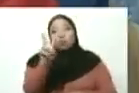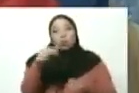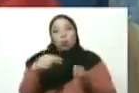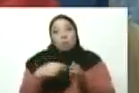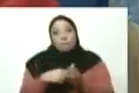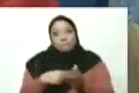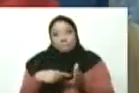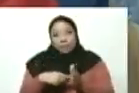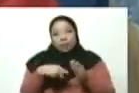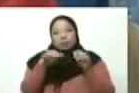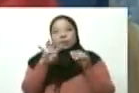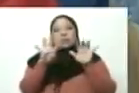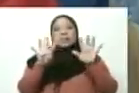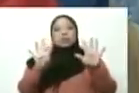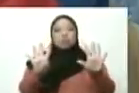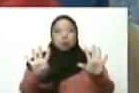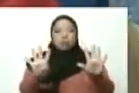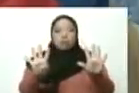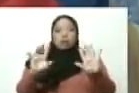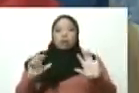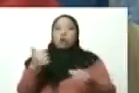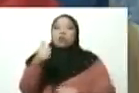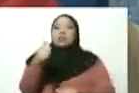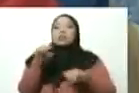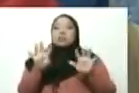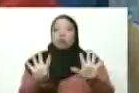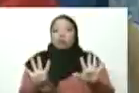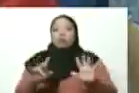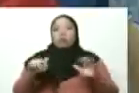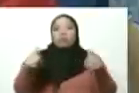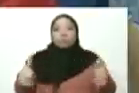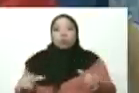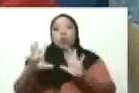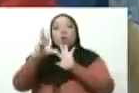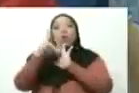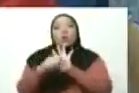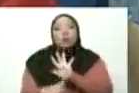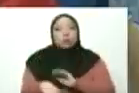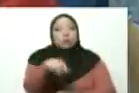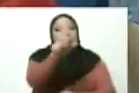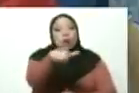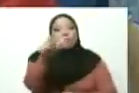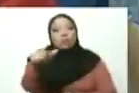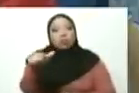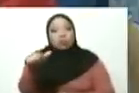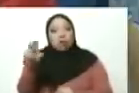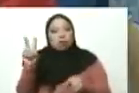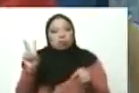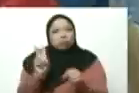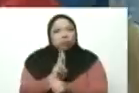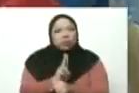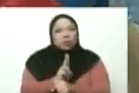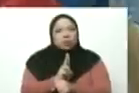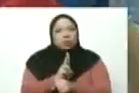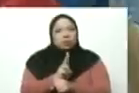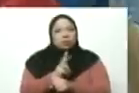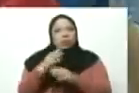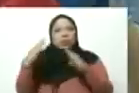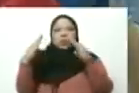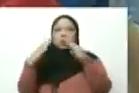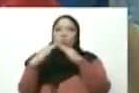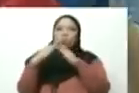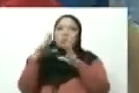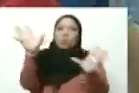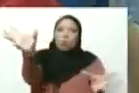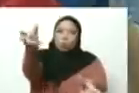por formar parte de la estafa realizada a centenares de víctimas por la casa de bolsa